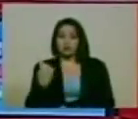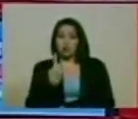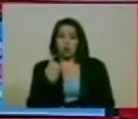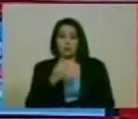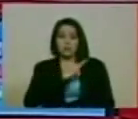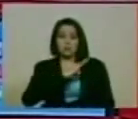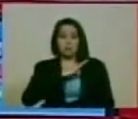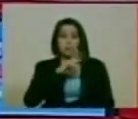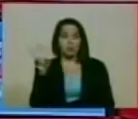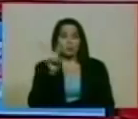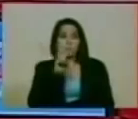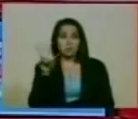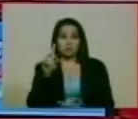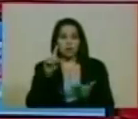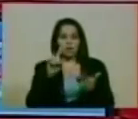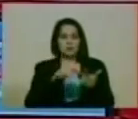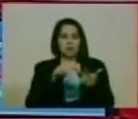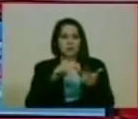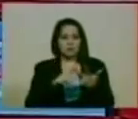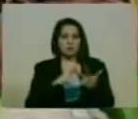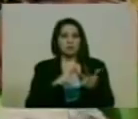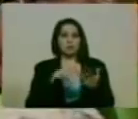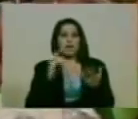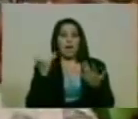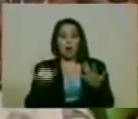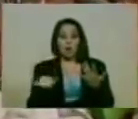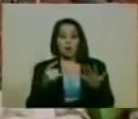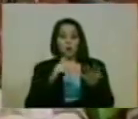En el tercer tema, estoy de acuerdo. Cuarto tema.